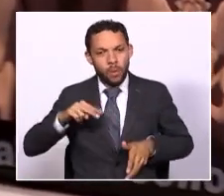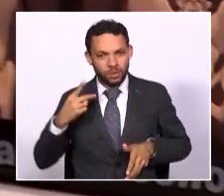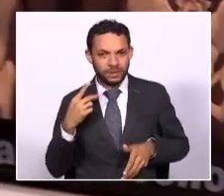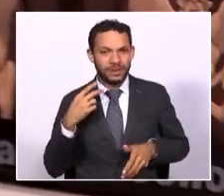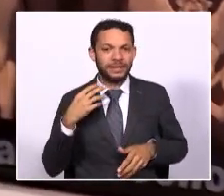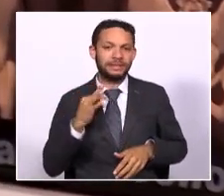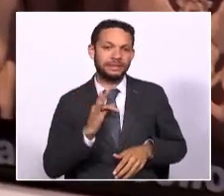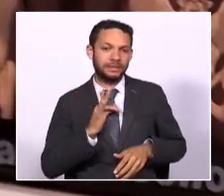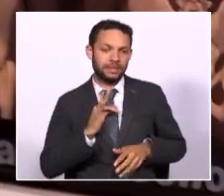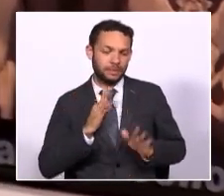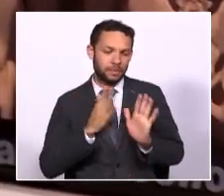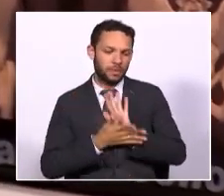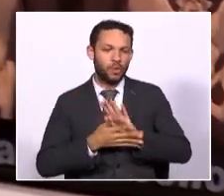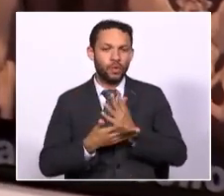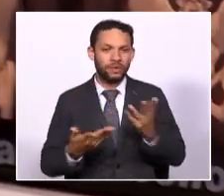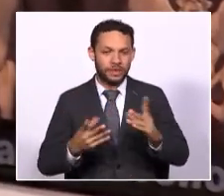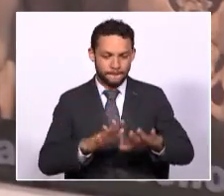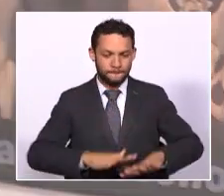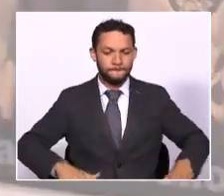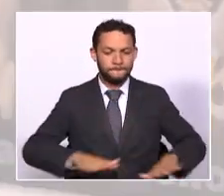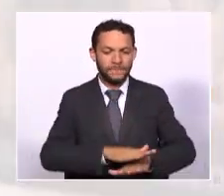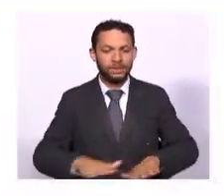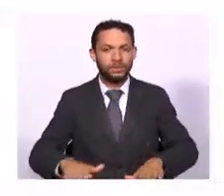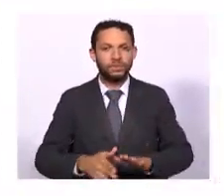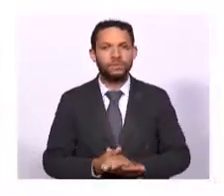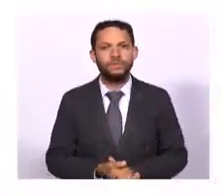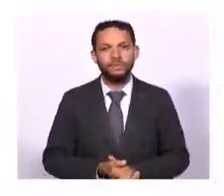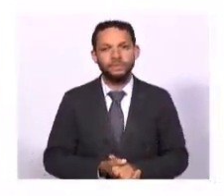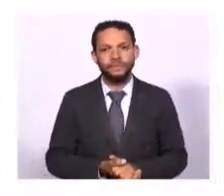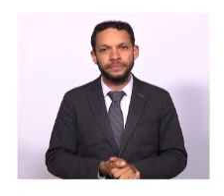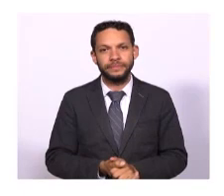técnicas en el piso. Ya regresamos.